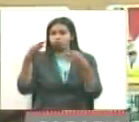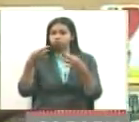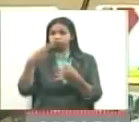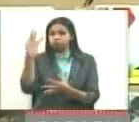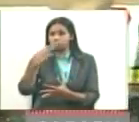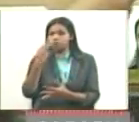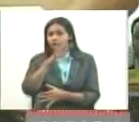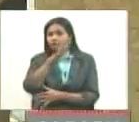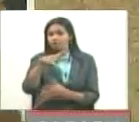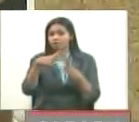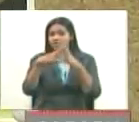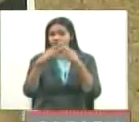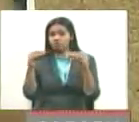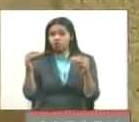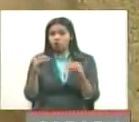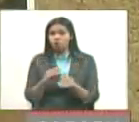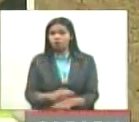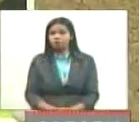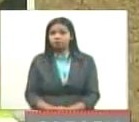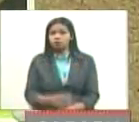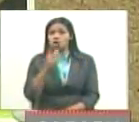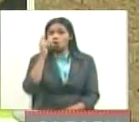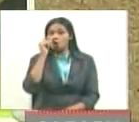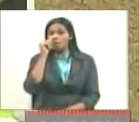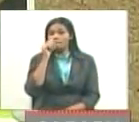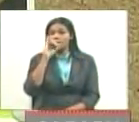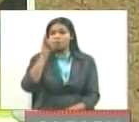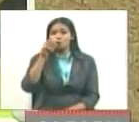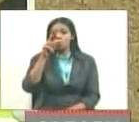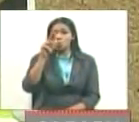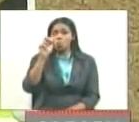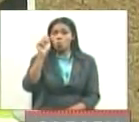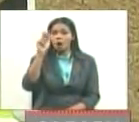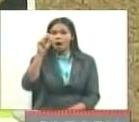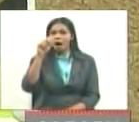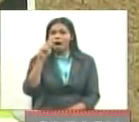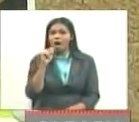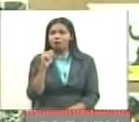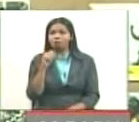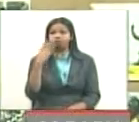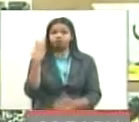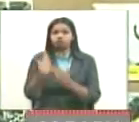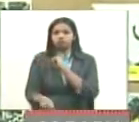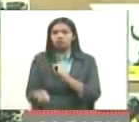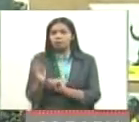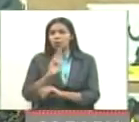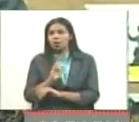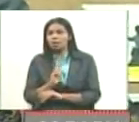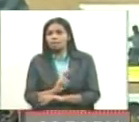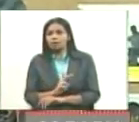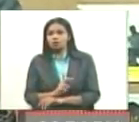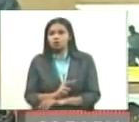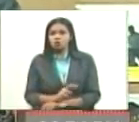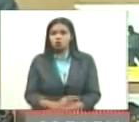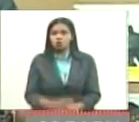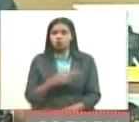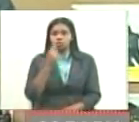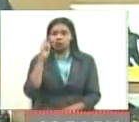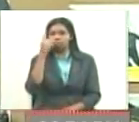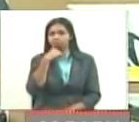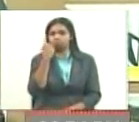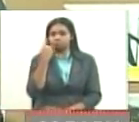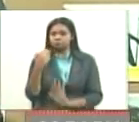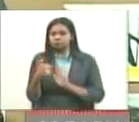Aquí está, Juan Andrés Mejía, aquí está, ¿ves? Este es otro, huyendo valientemente. Me voy a la clandestinidad, los quisiera ver en la